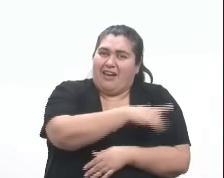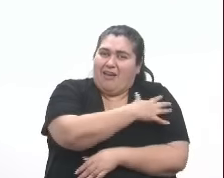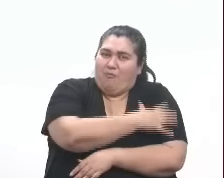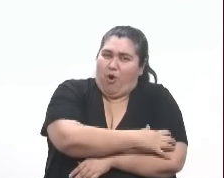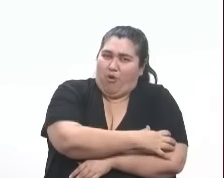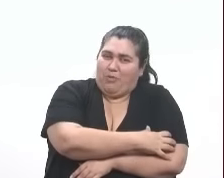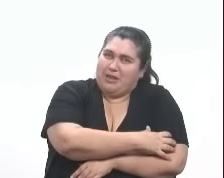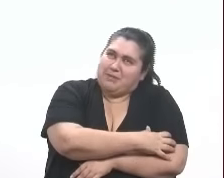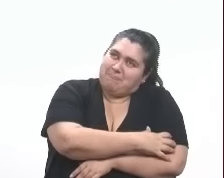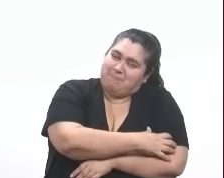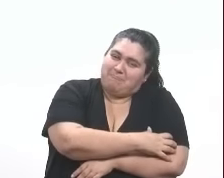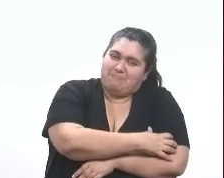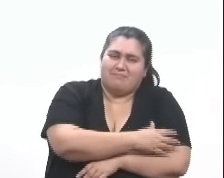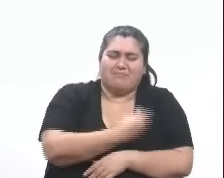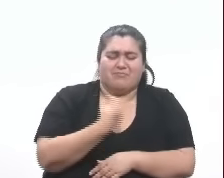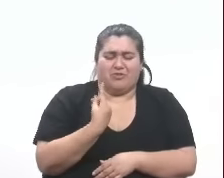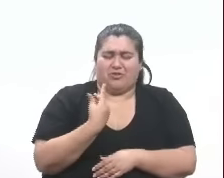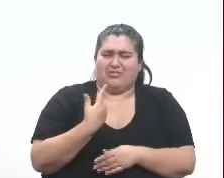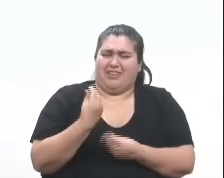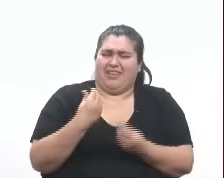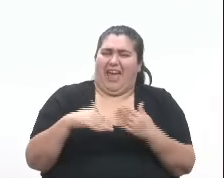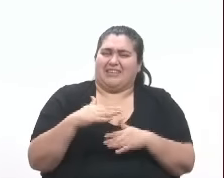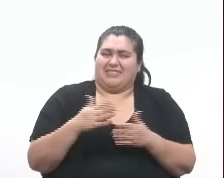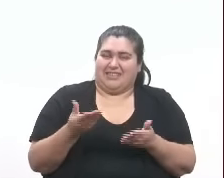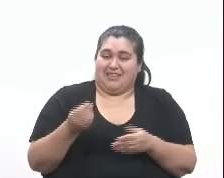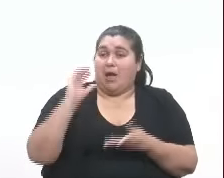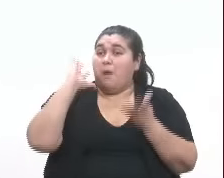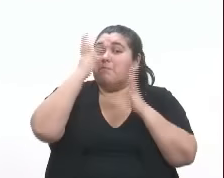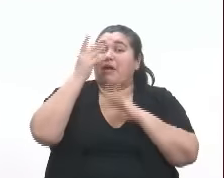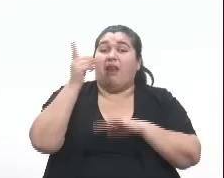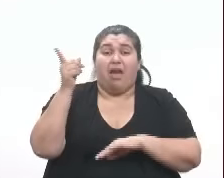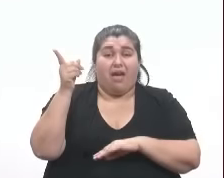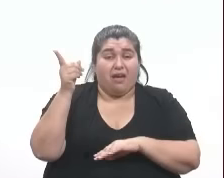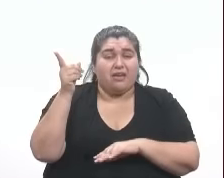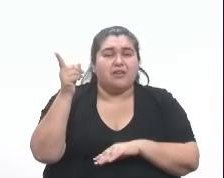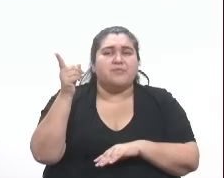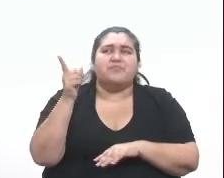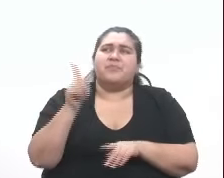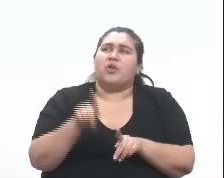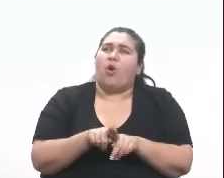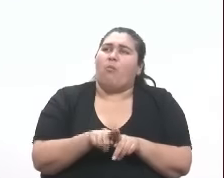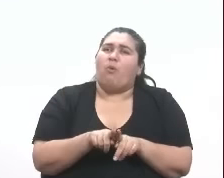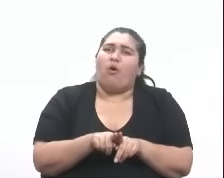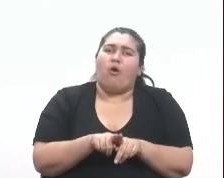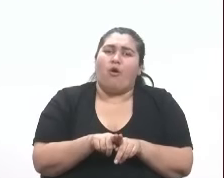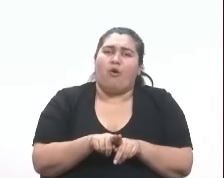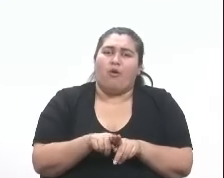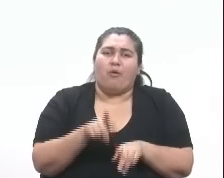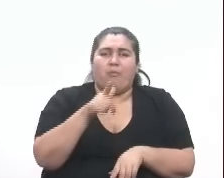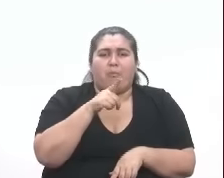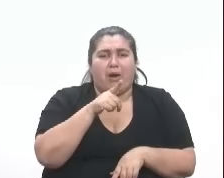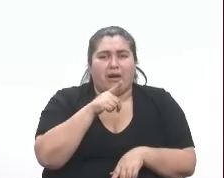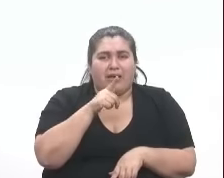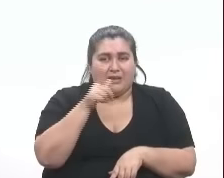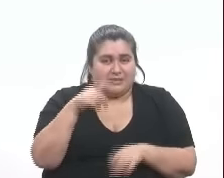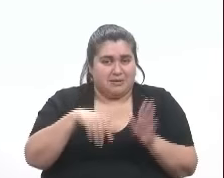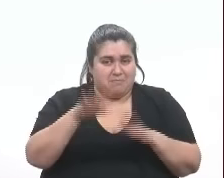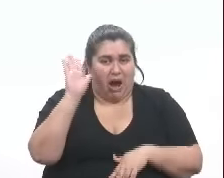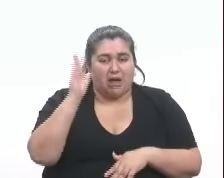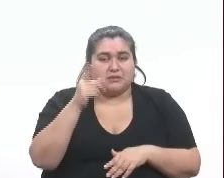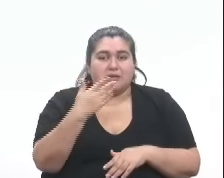Entonces, ¿cómo hacen? Milei es una suerte de resultado de las redes sociales.